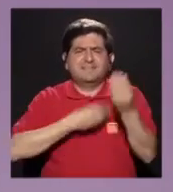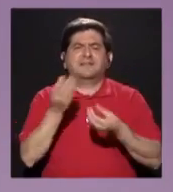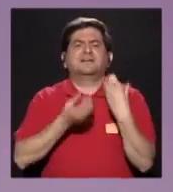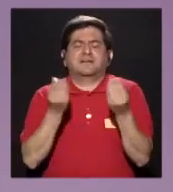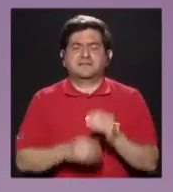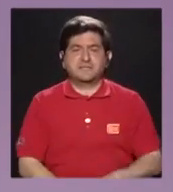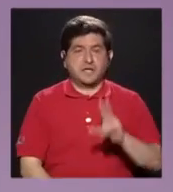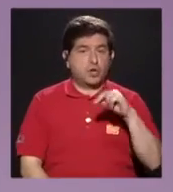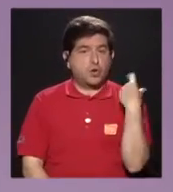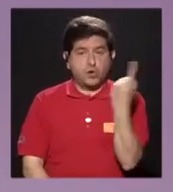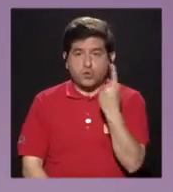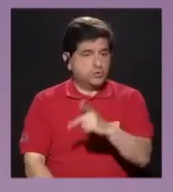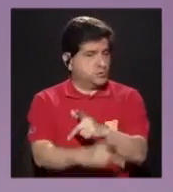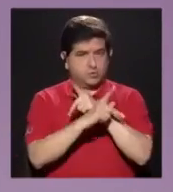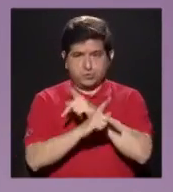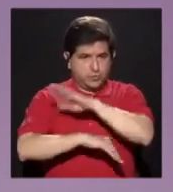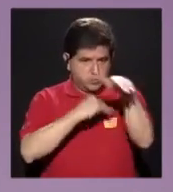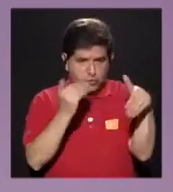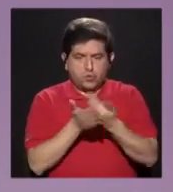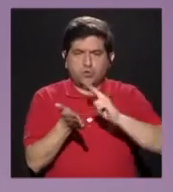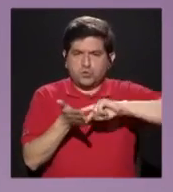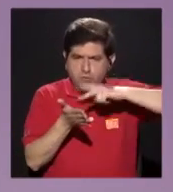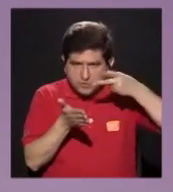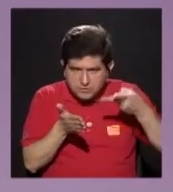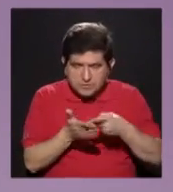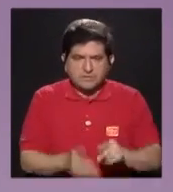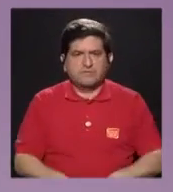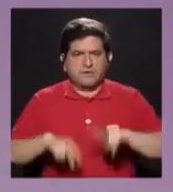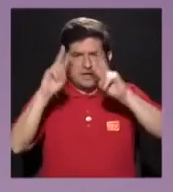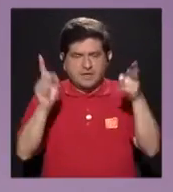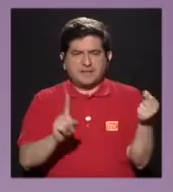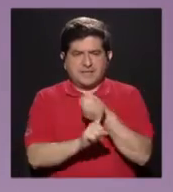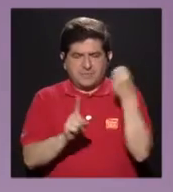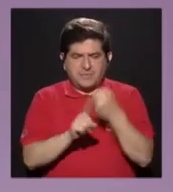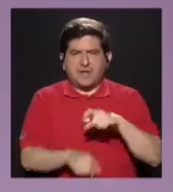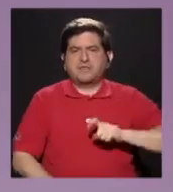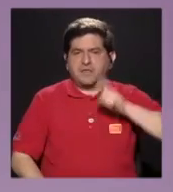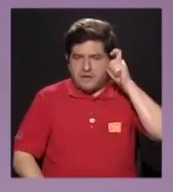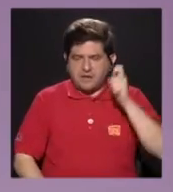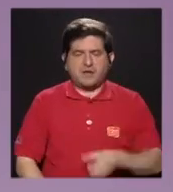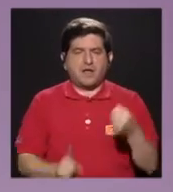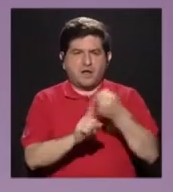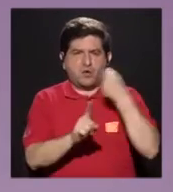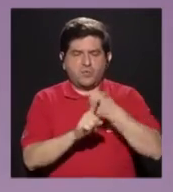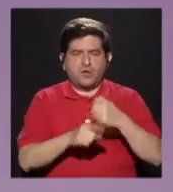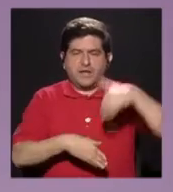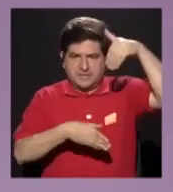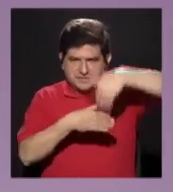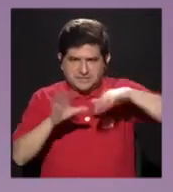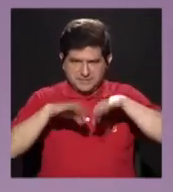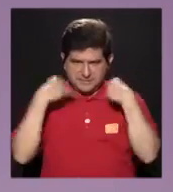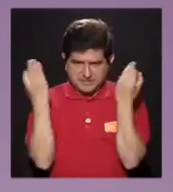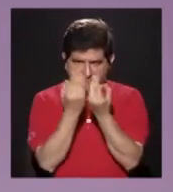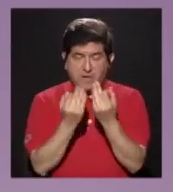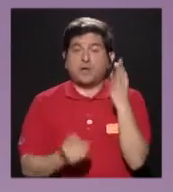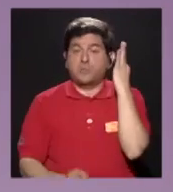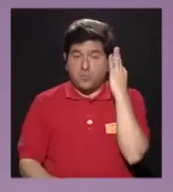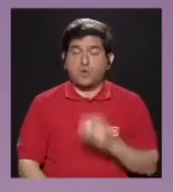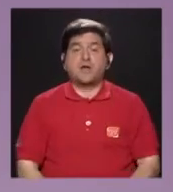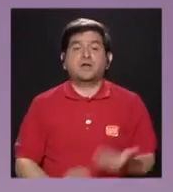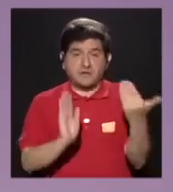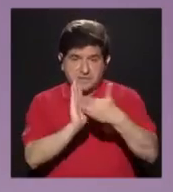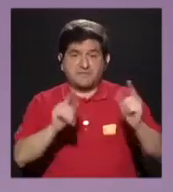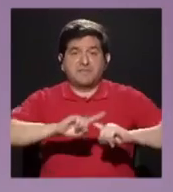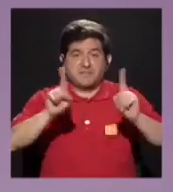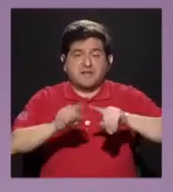el seguimiento protección de todo lo que es el tema de violencia de género y violencia intrafamiliar porque las mujeres además reciben violencia en